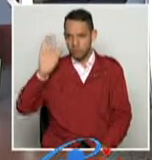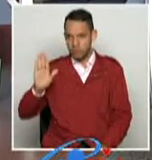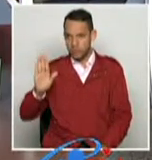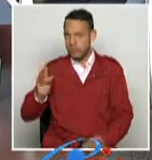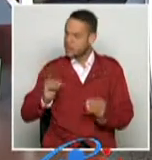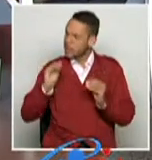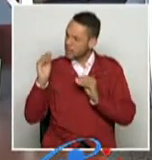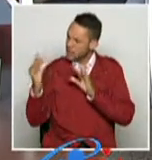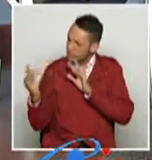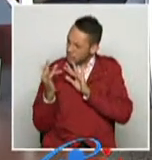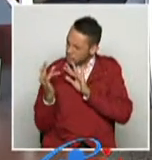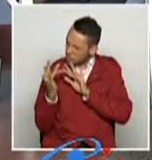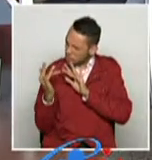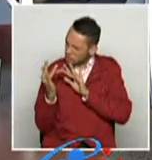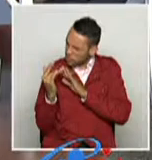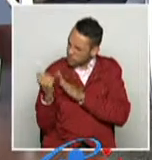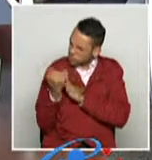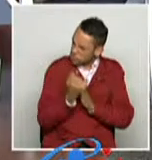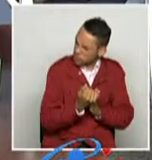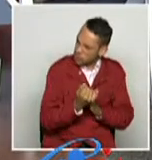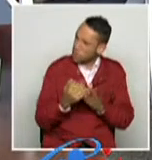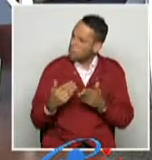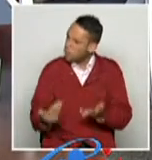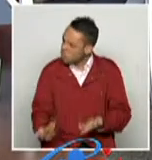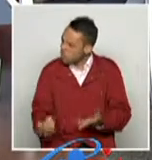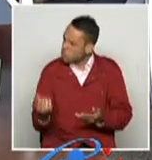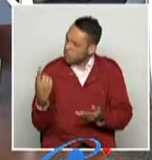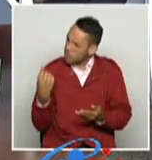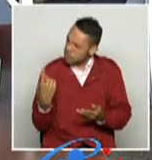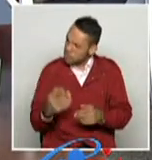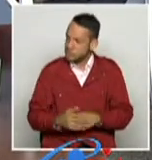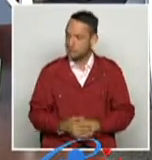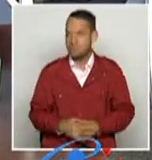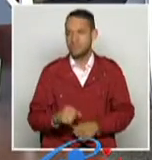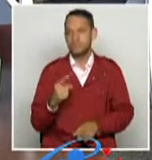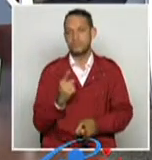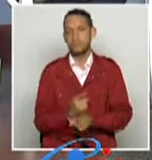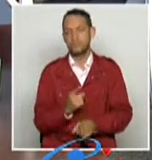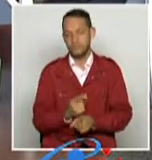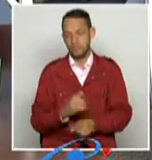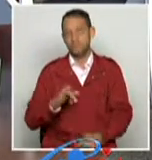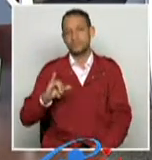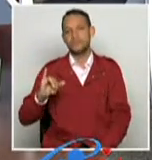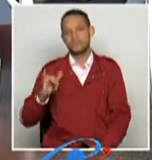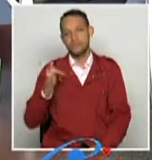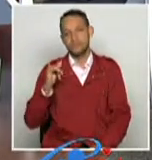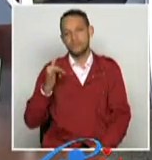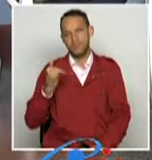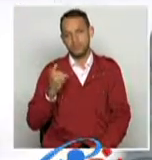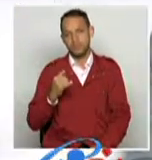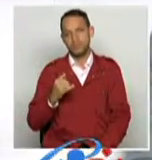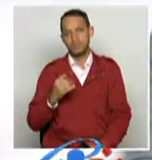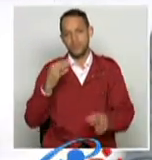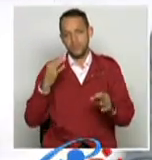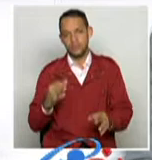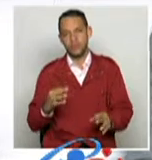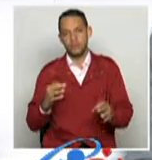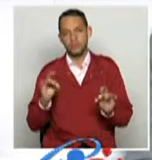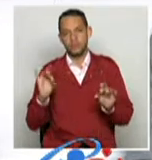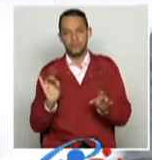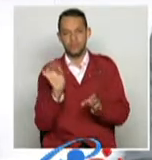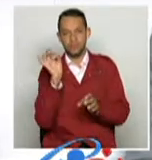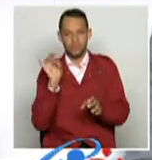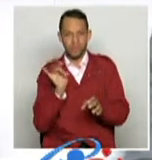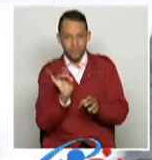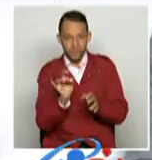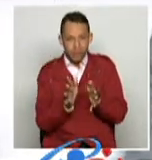se utilizan este tipo de terapias como la moxibustión? Claro, la moxibustión, inclusive la acupuntura, los principios son